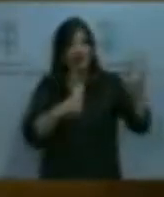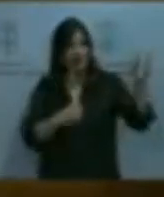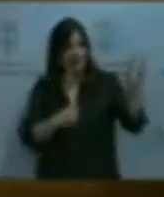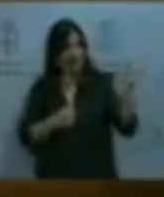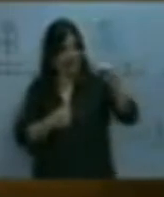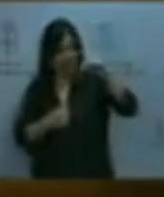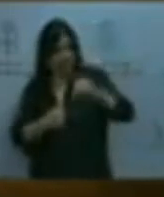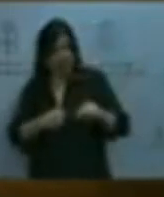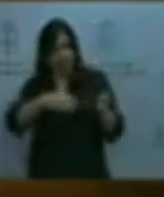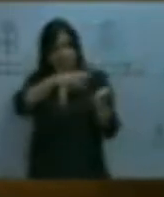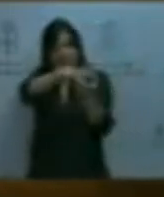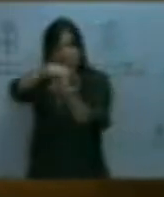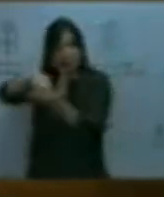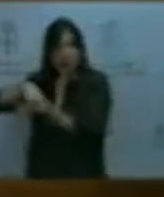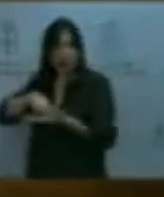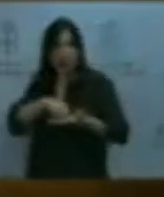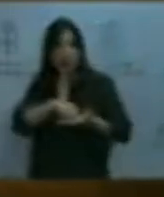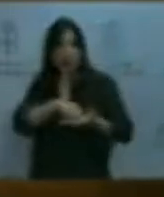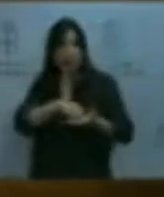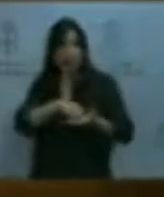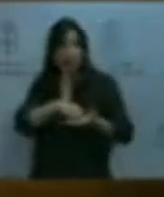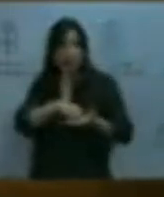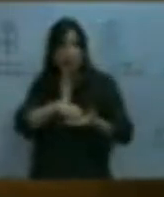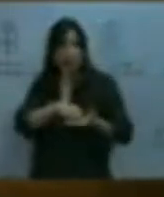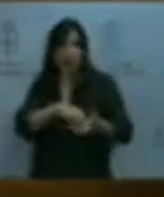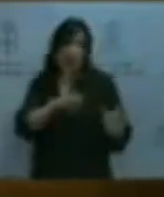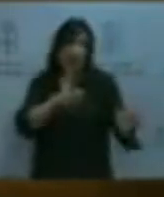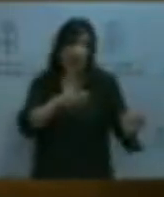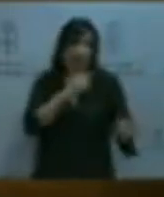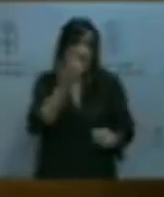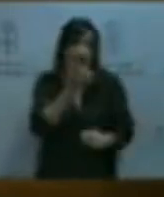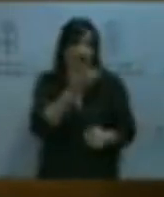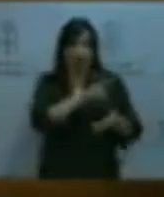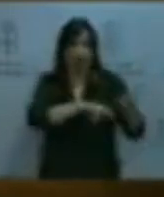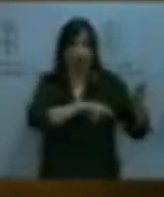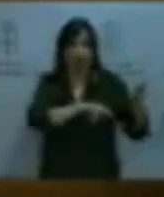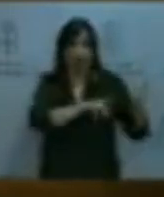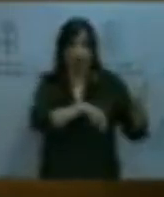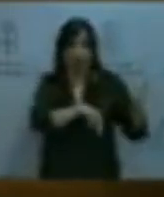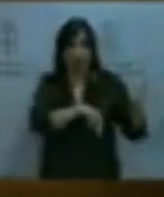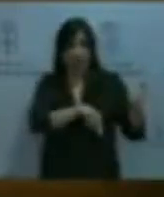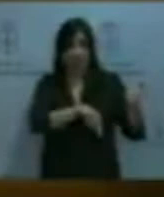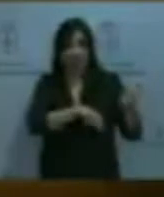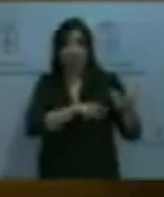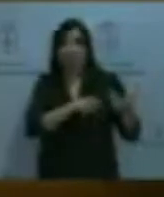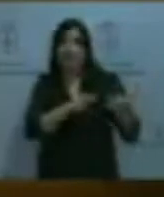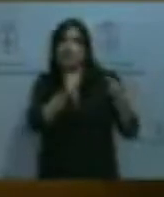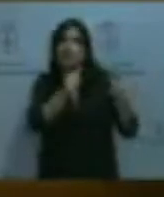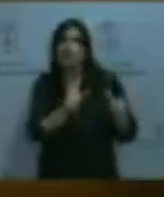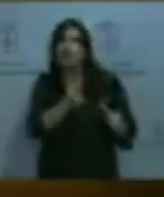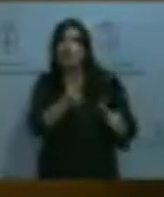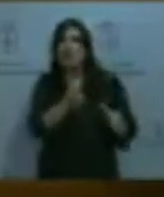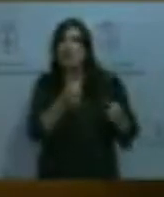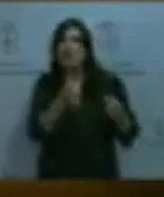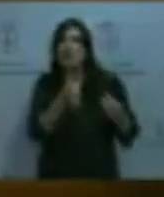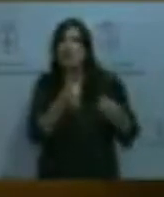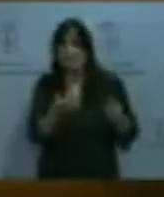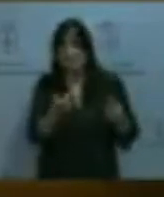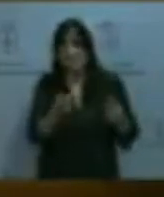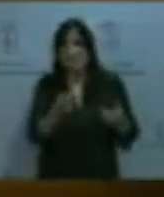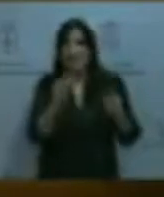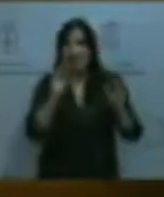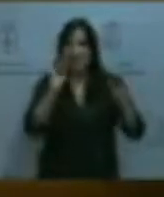en fene ferrol que permitirá esta titulación fue pues formar especialistas en el